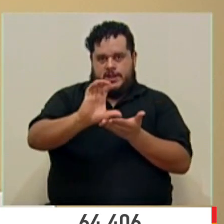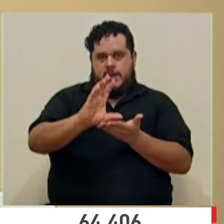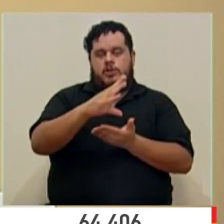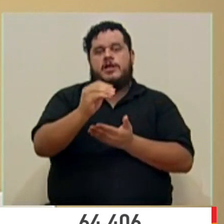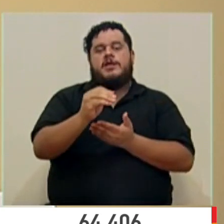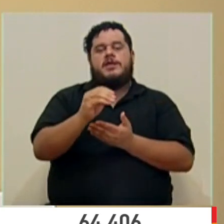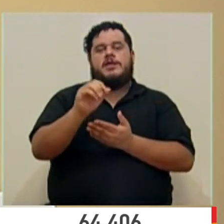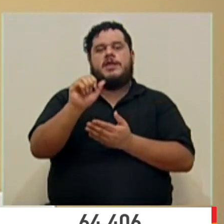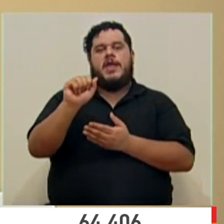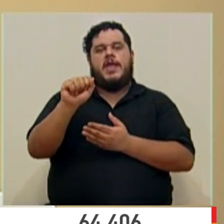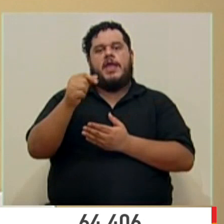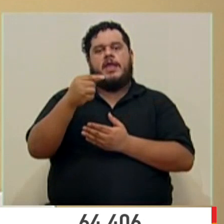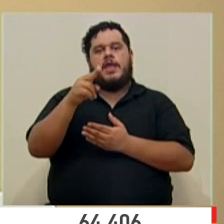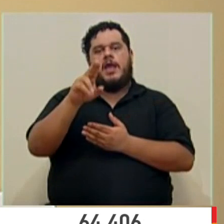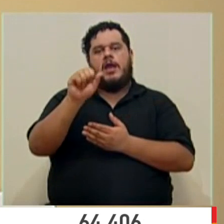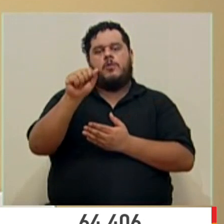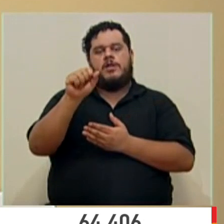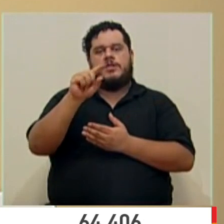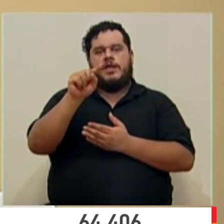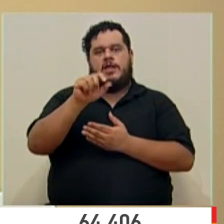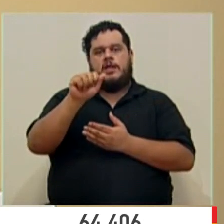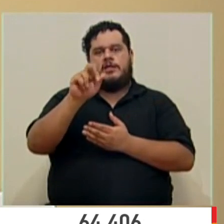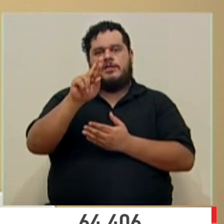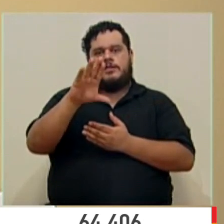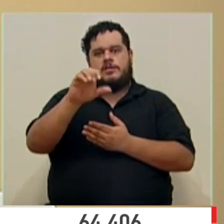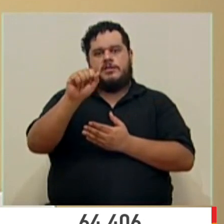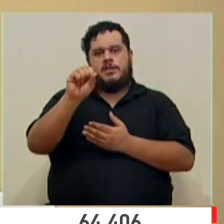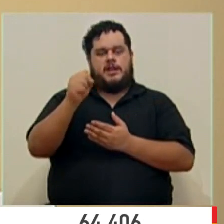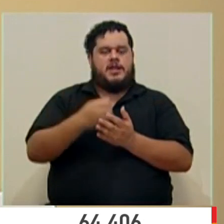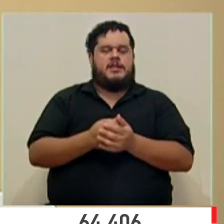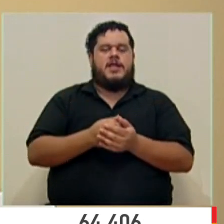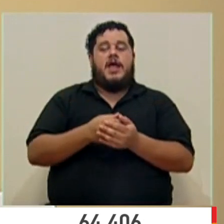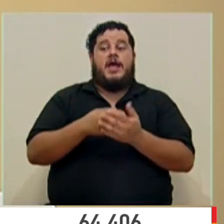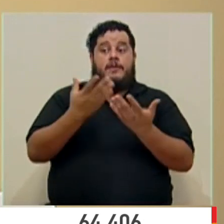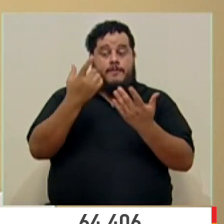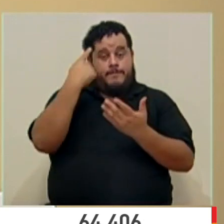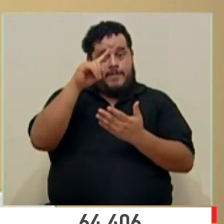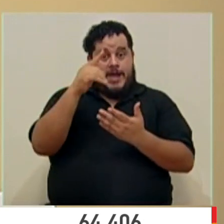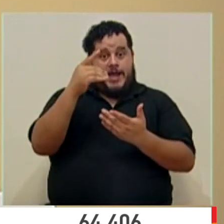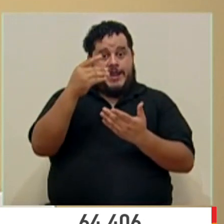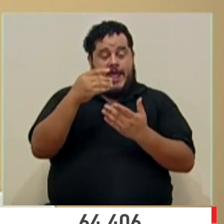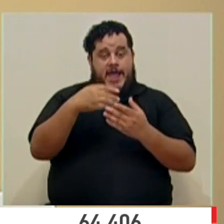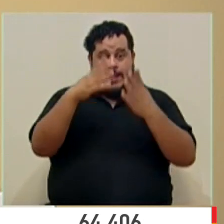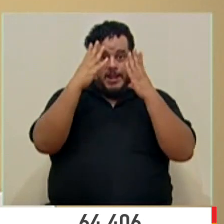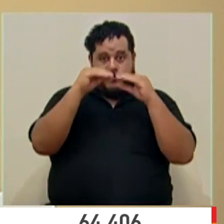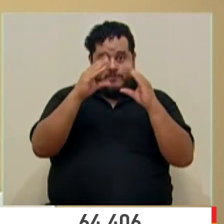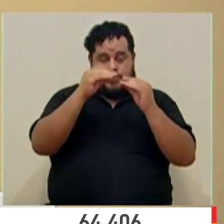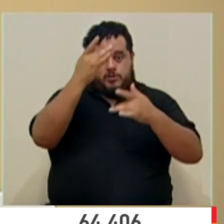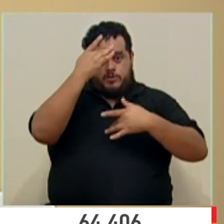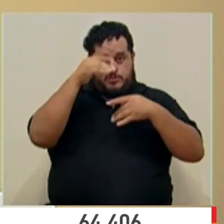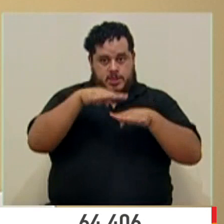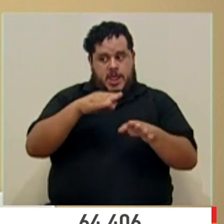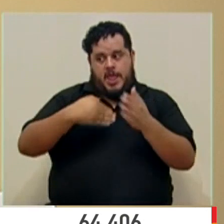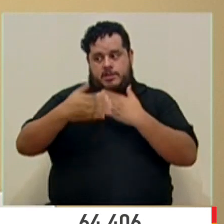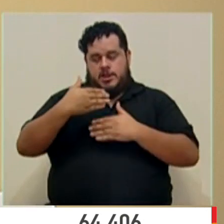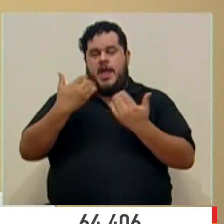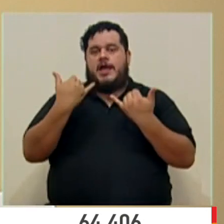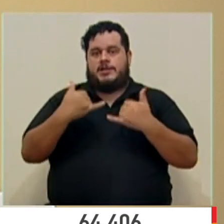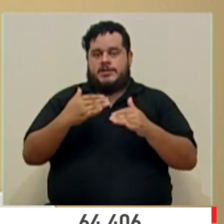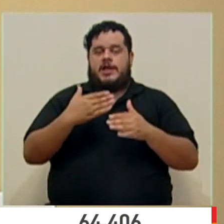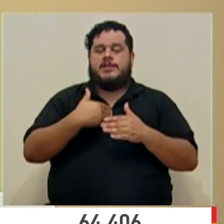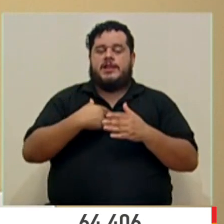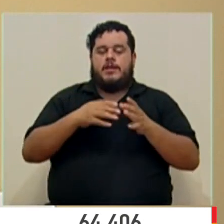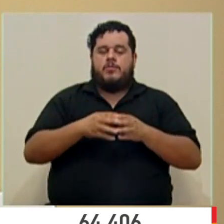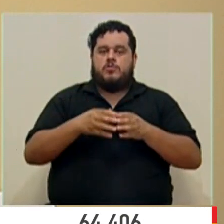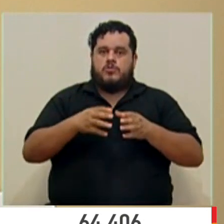también en Aguasarca. Ya para la semana epidemiológica anterior ya teníamos una condición prácticamente generalizada con un aumento